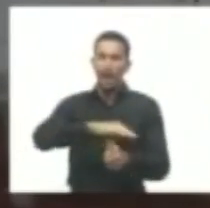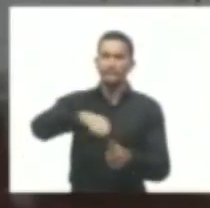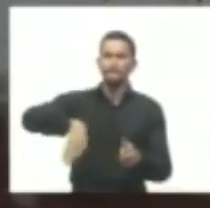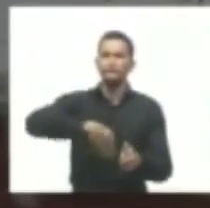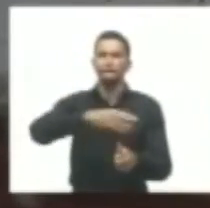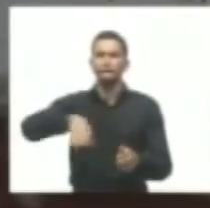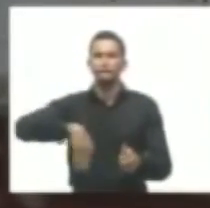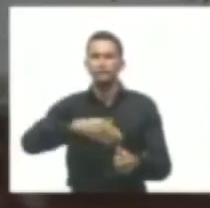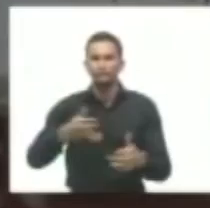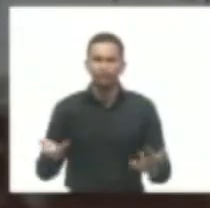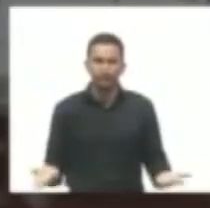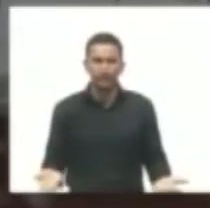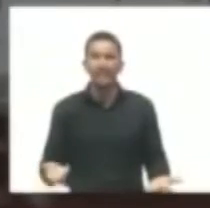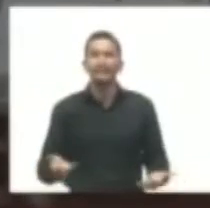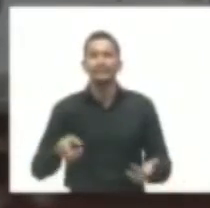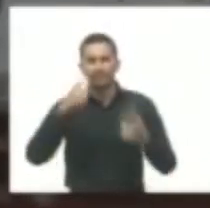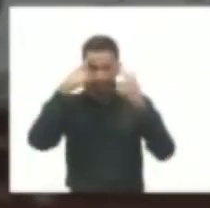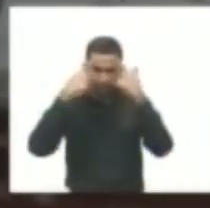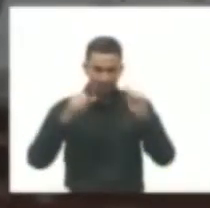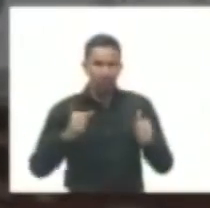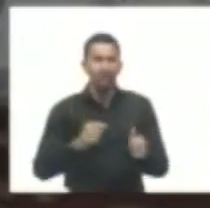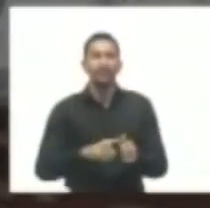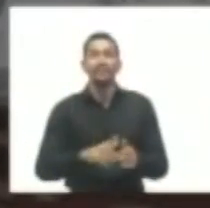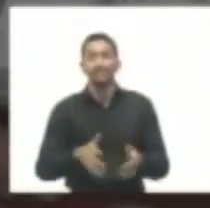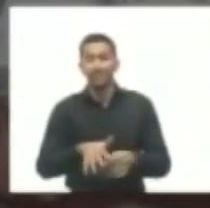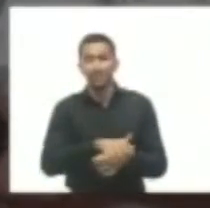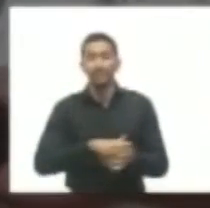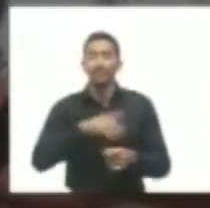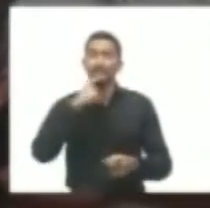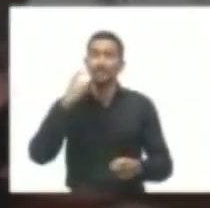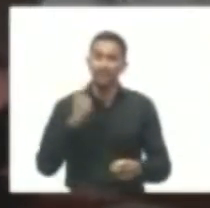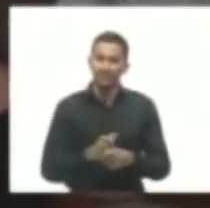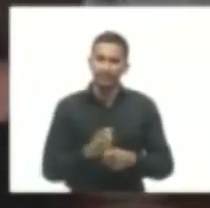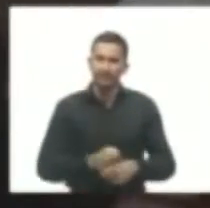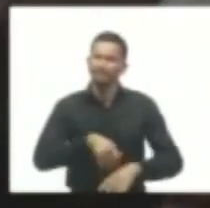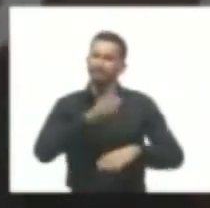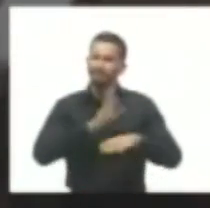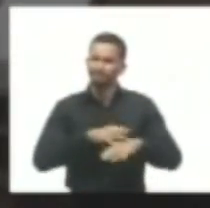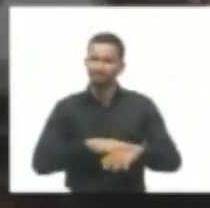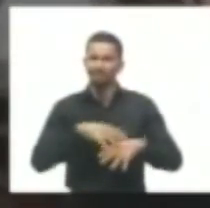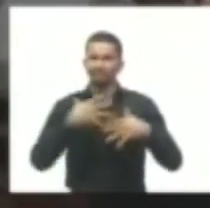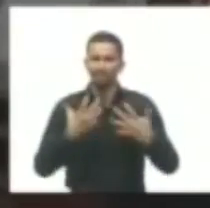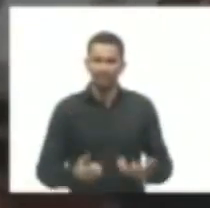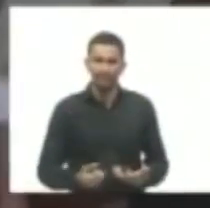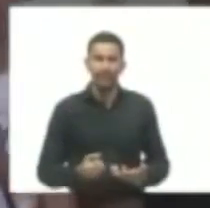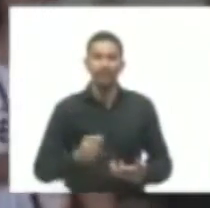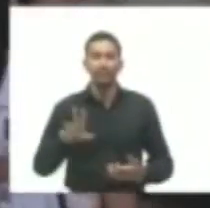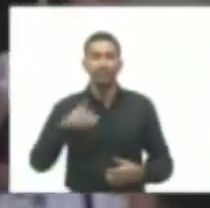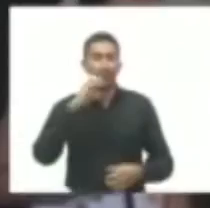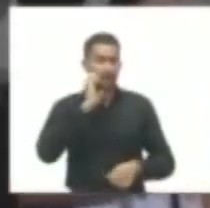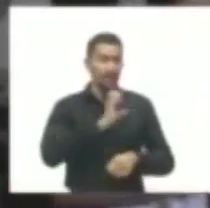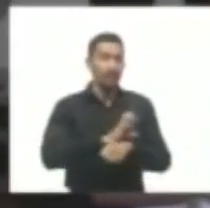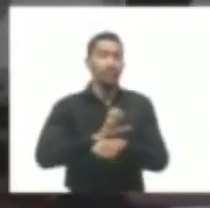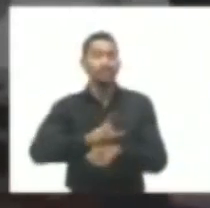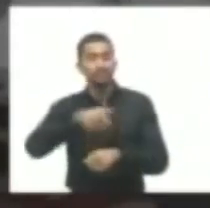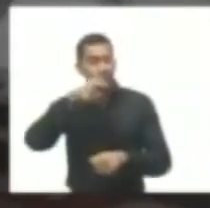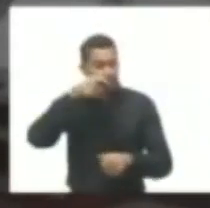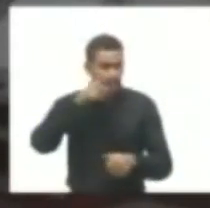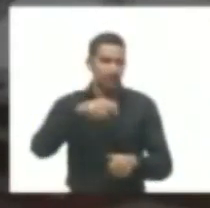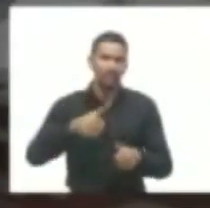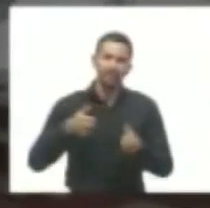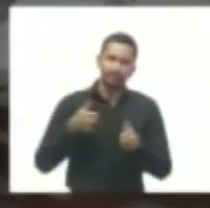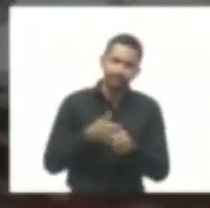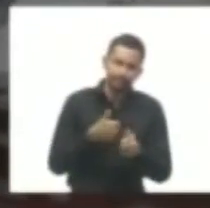porque realmente todavía se encuentran en situaciones complejas. Realmente quisiéramos que las autoridades nos pudieran brindar un mayor acompañamiento